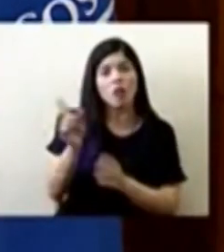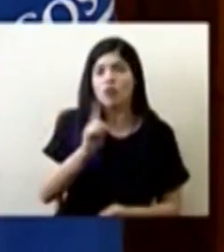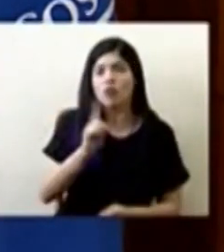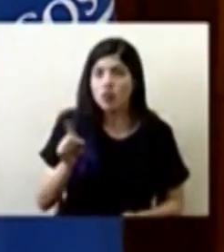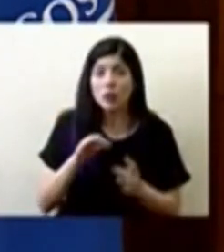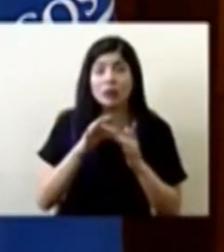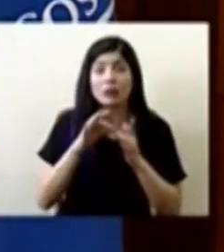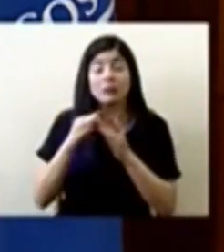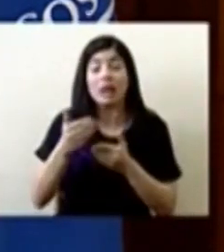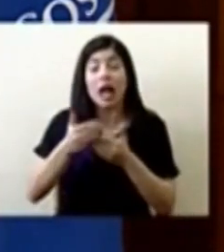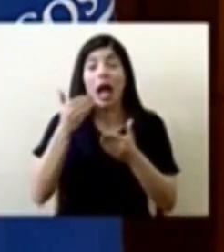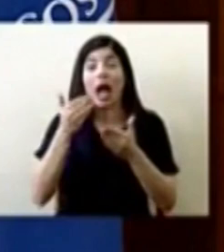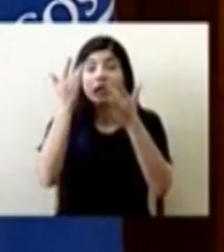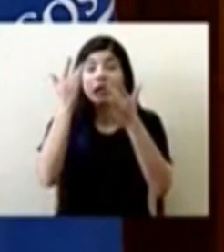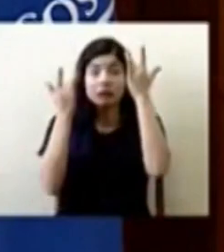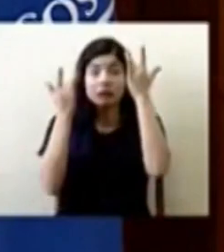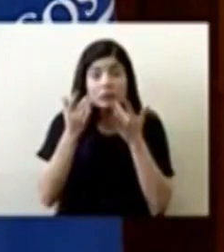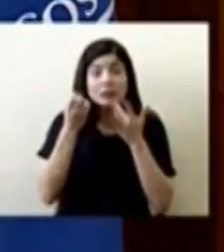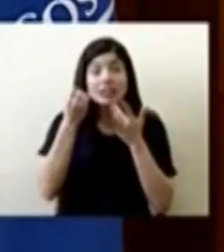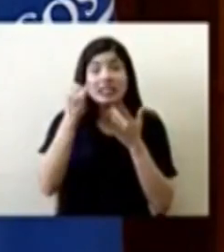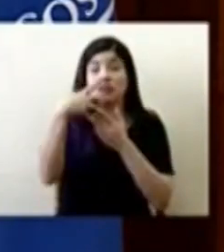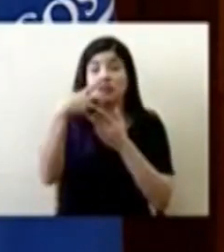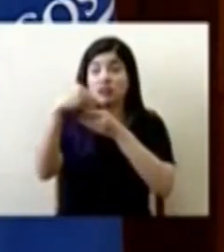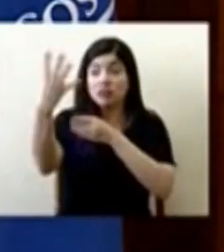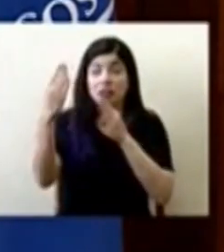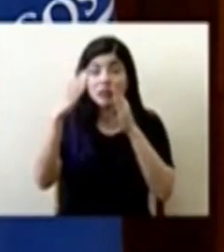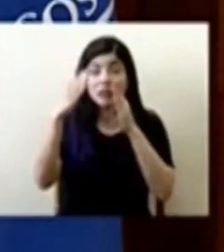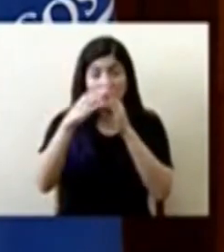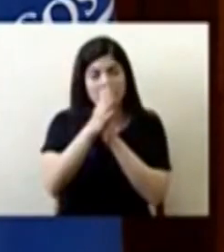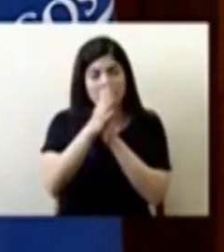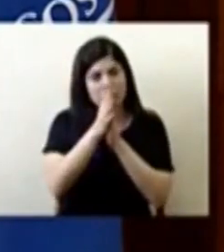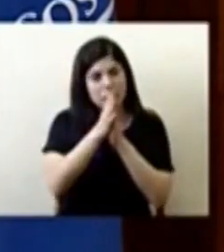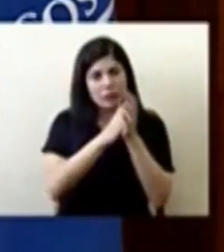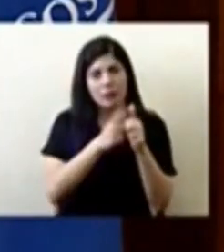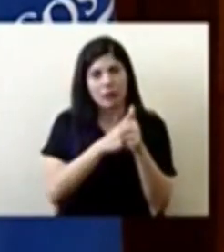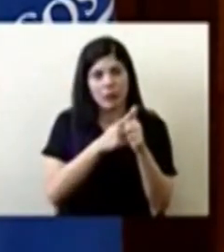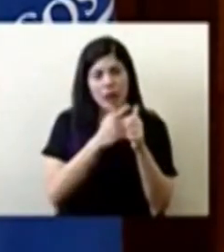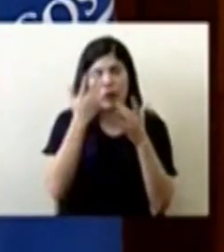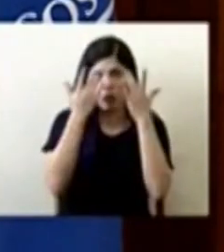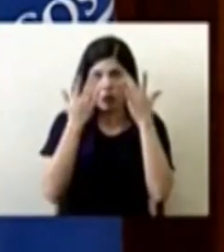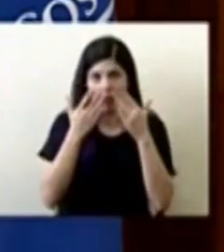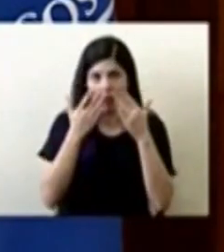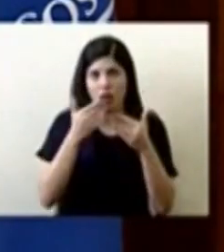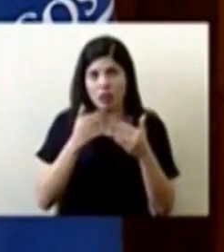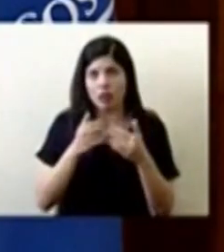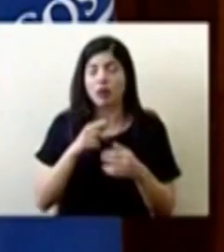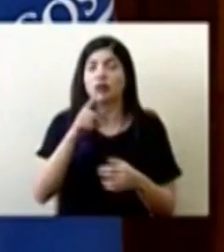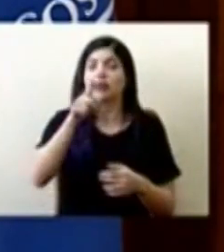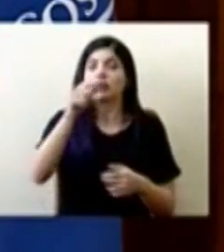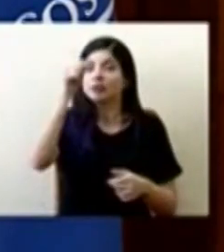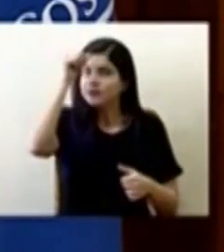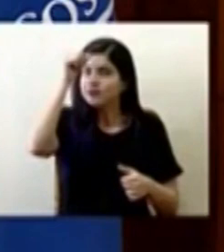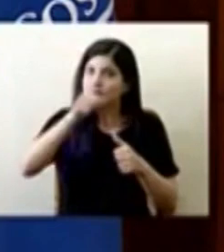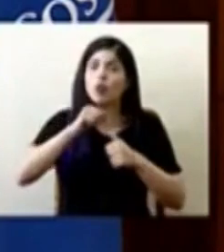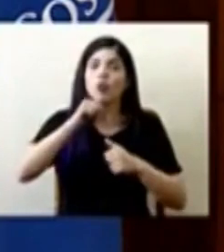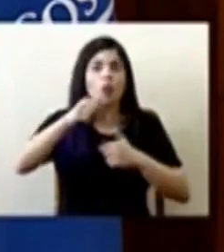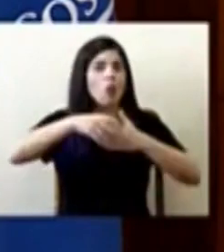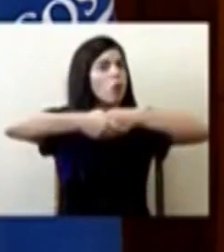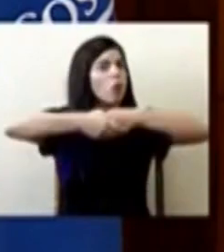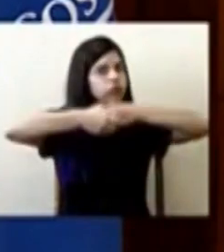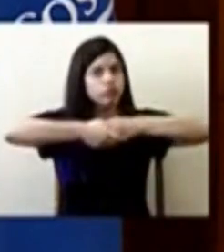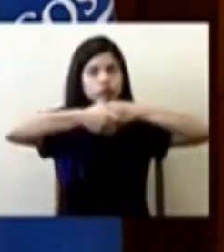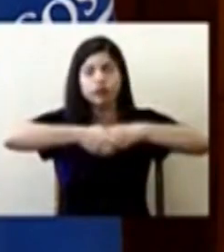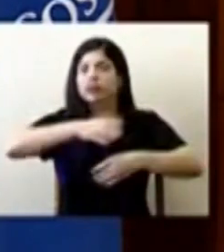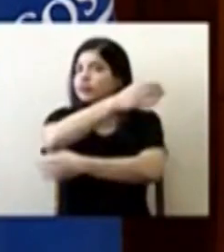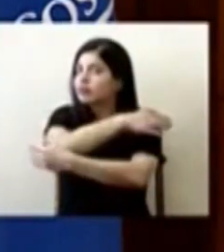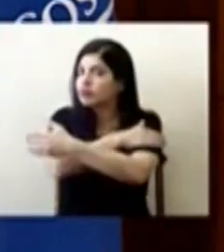especialmente antes de tocarse la cara cuando están fuera de la casa. No descuiden el no saludarse de la mano o